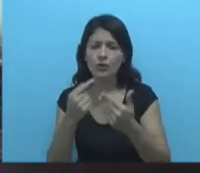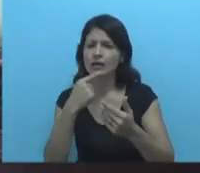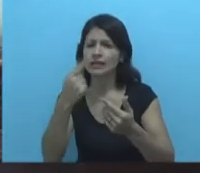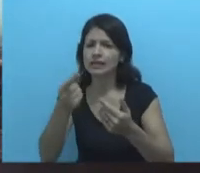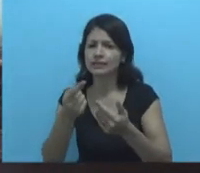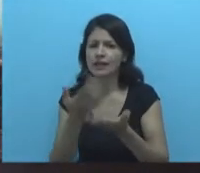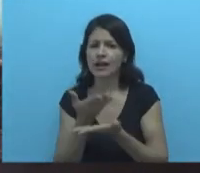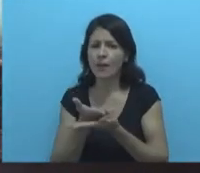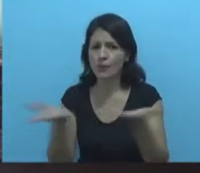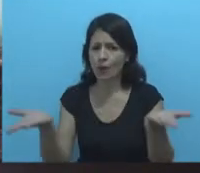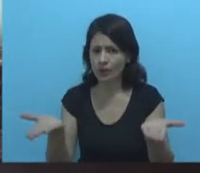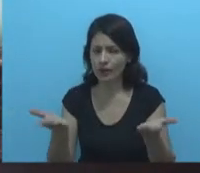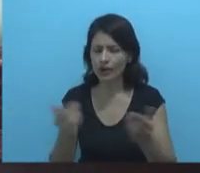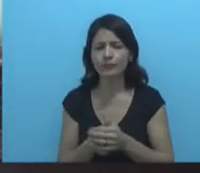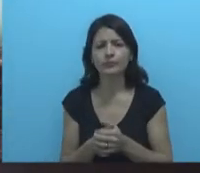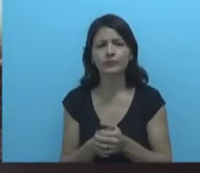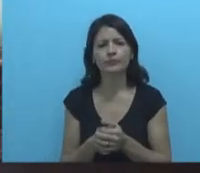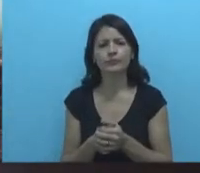Proyecto de comunicación